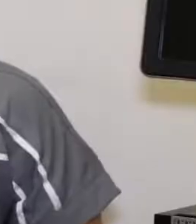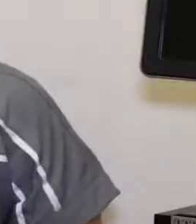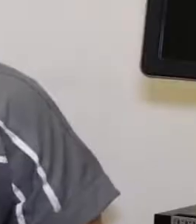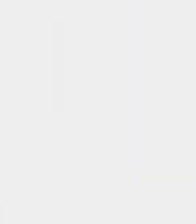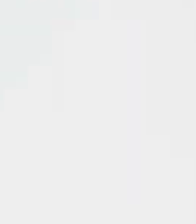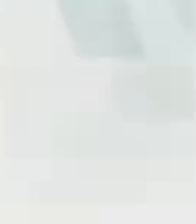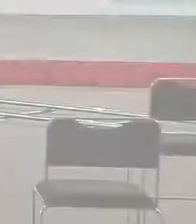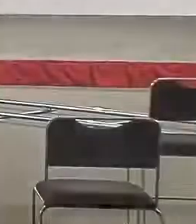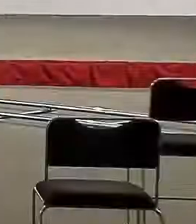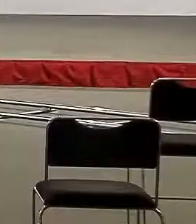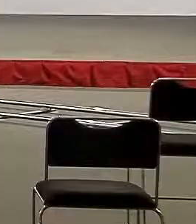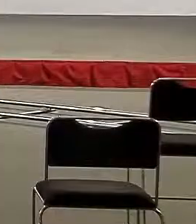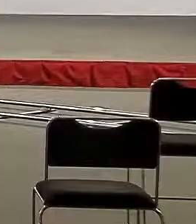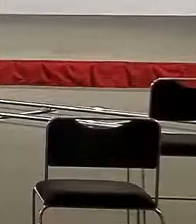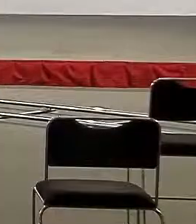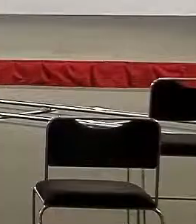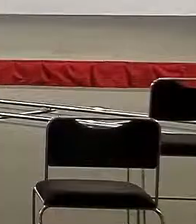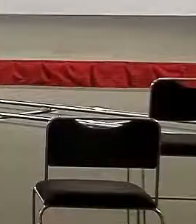confíen.